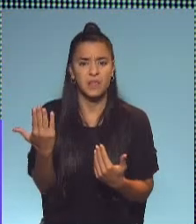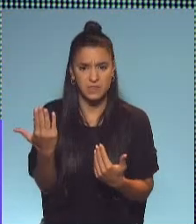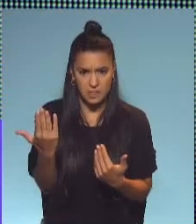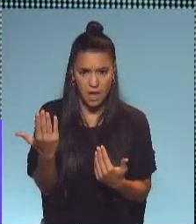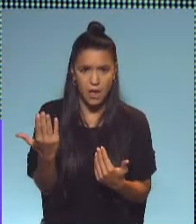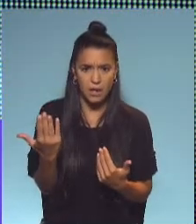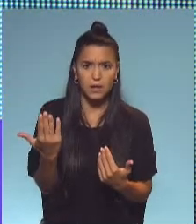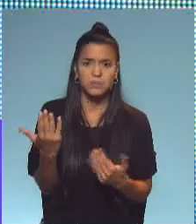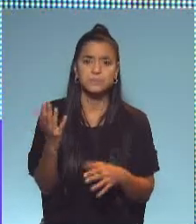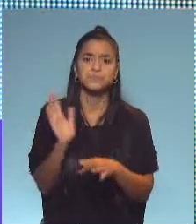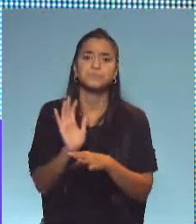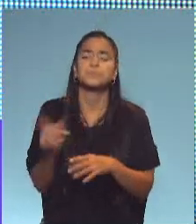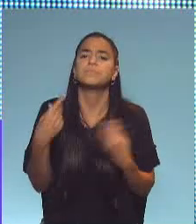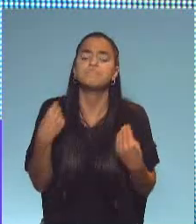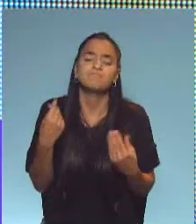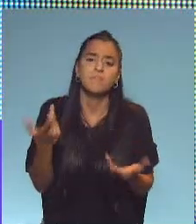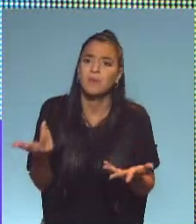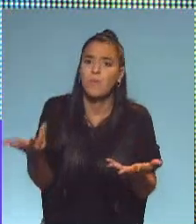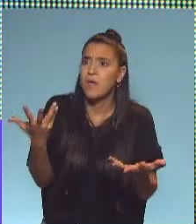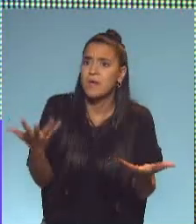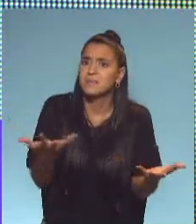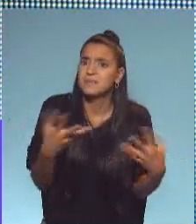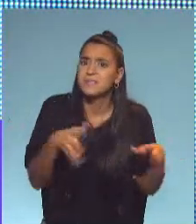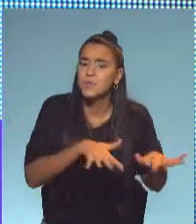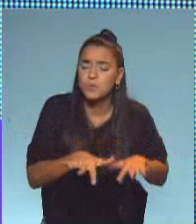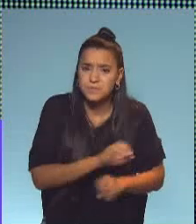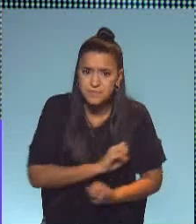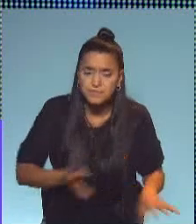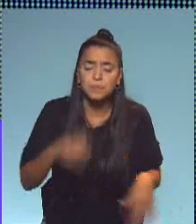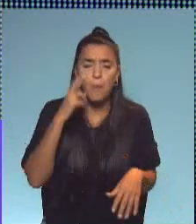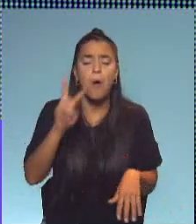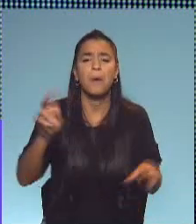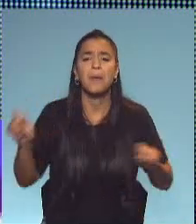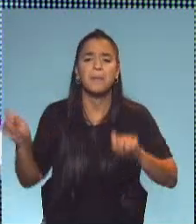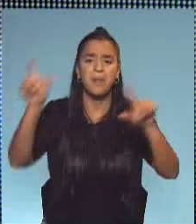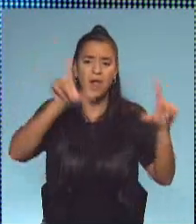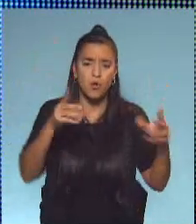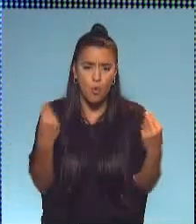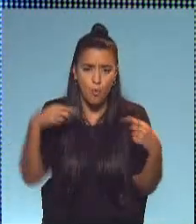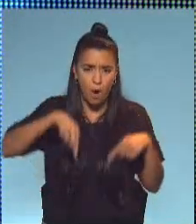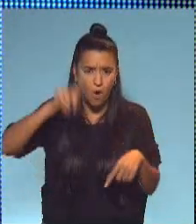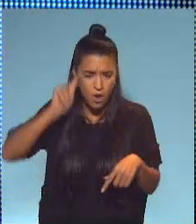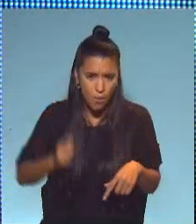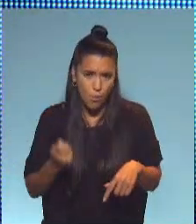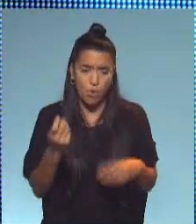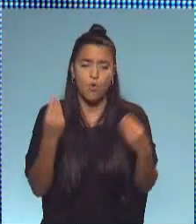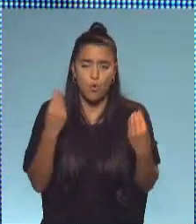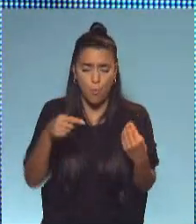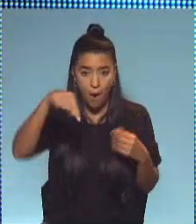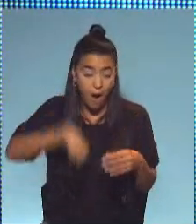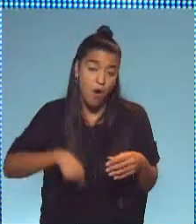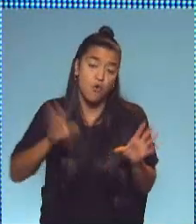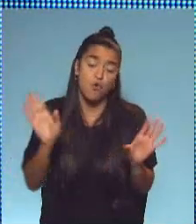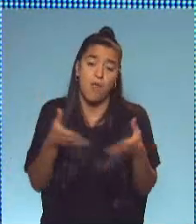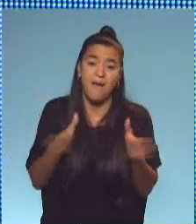más estoica lo que se les venía encima. Vamos a ver en esta placa cómo están las causas abiertas,